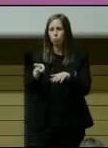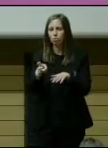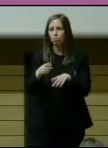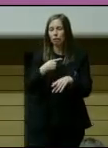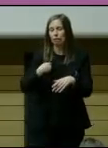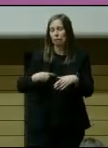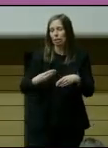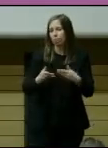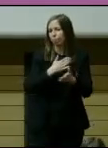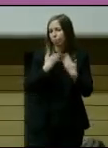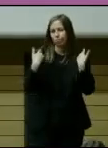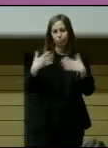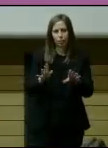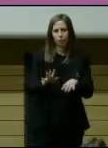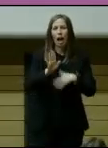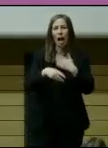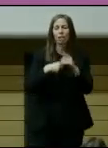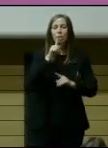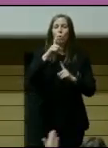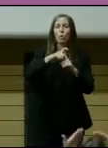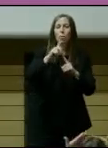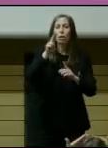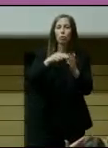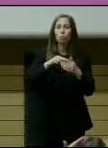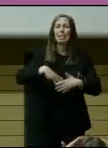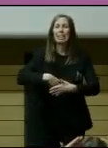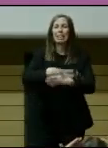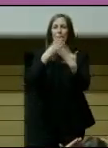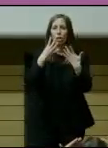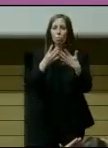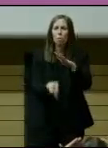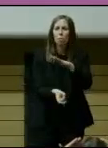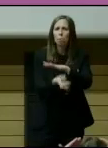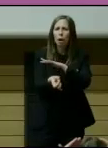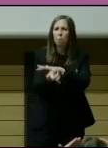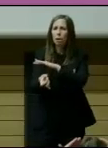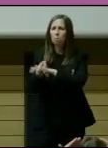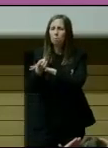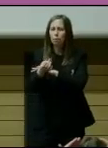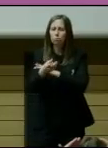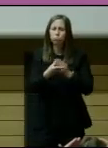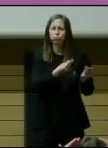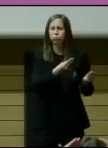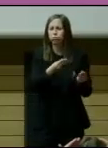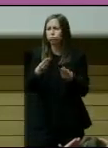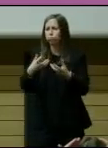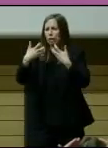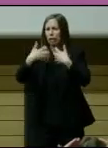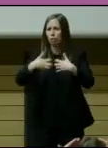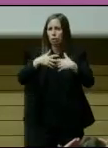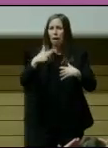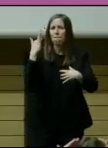China. Y hasta el 1 de mayo de 2019 produjo a expuertas agentes